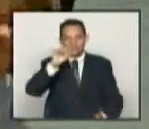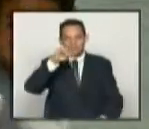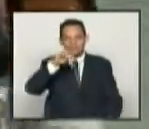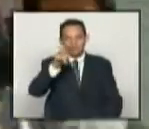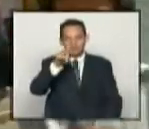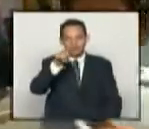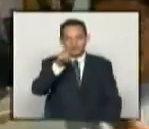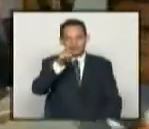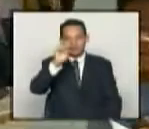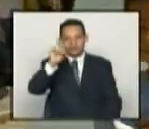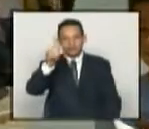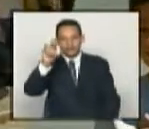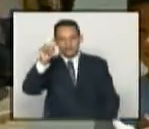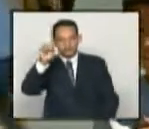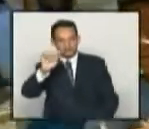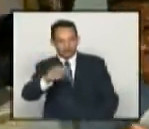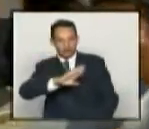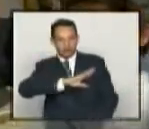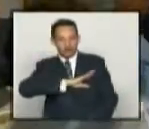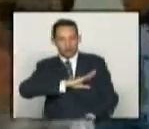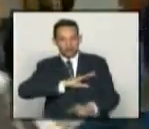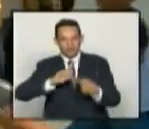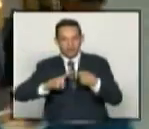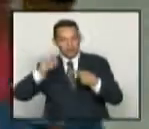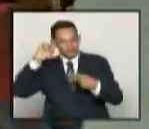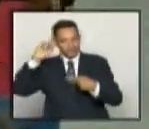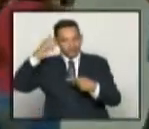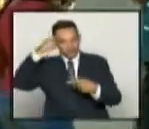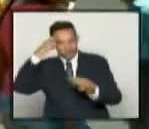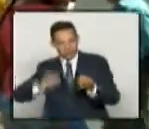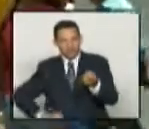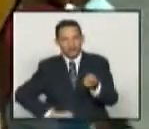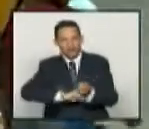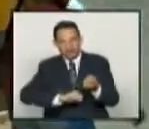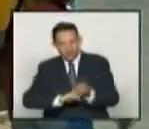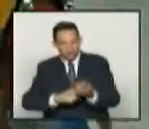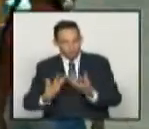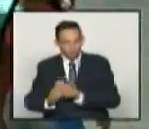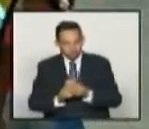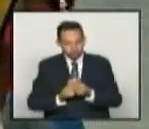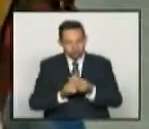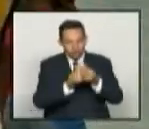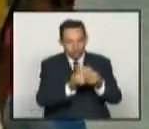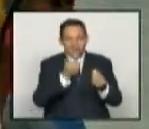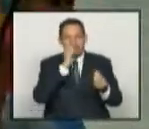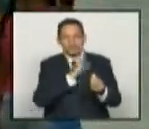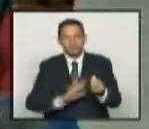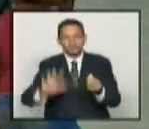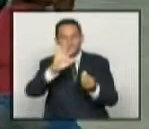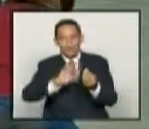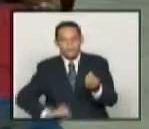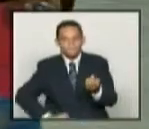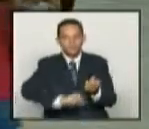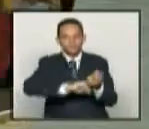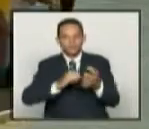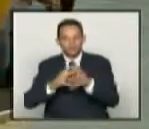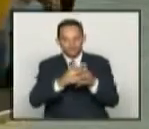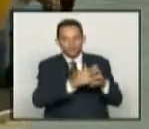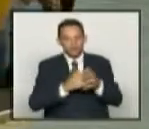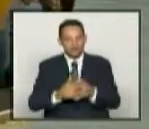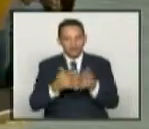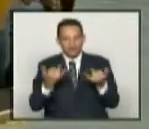vinimos el gobernador con todas sus dependencias y 25 entidades del orden nacional que nos están acompañando. Hemos